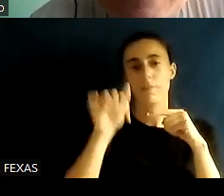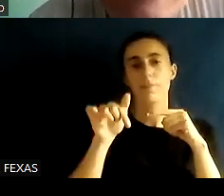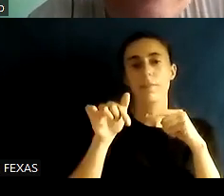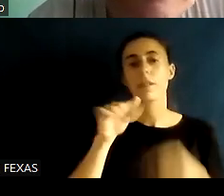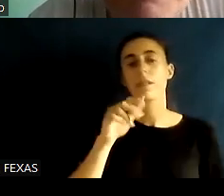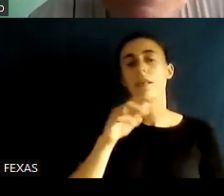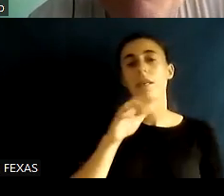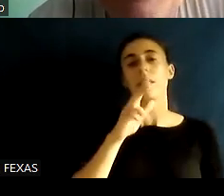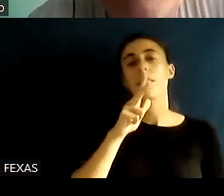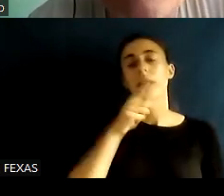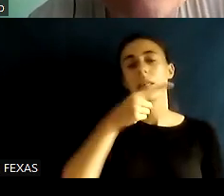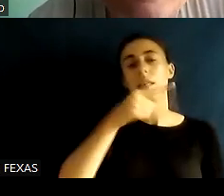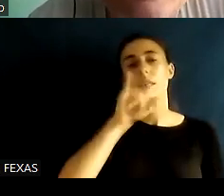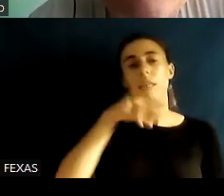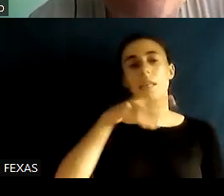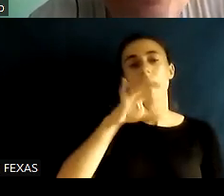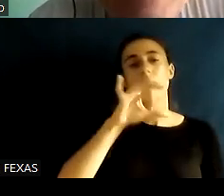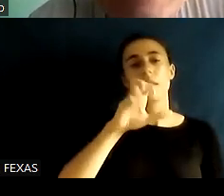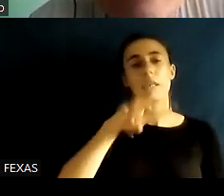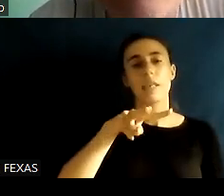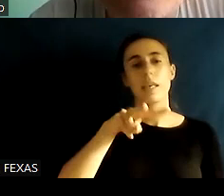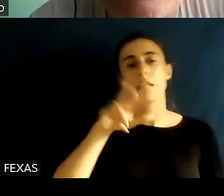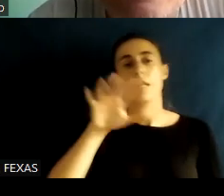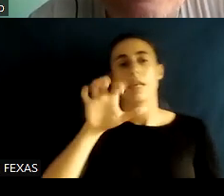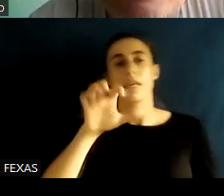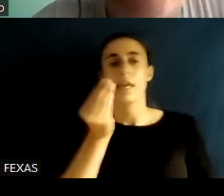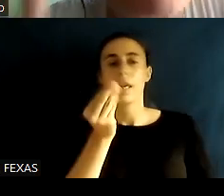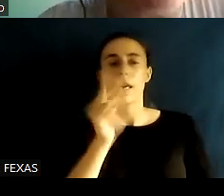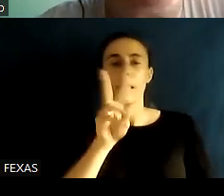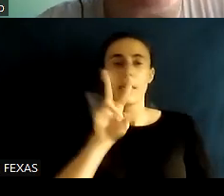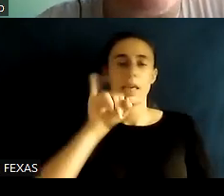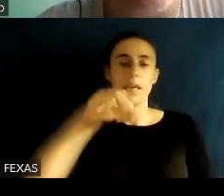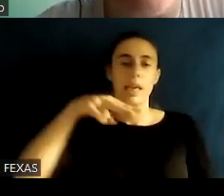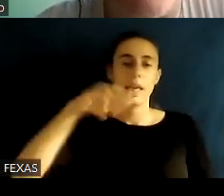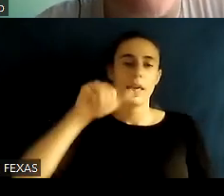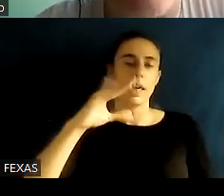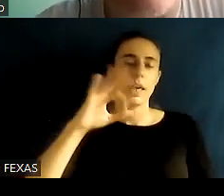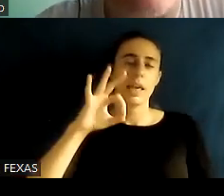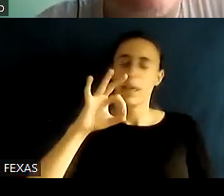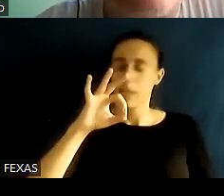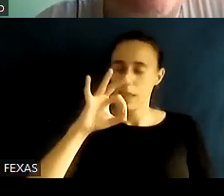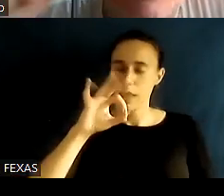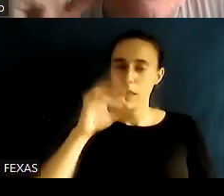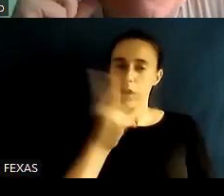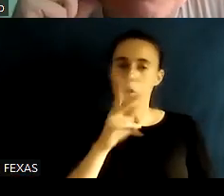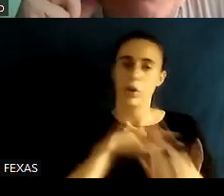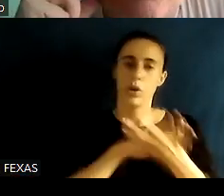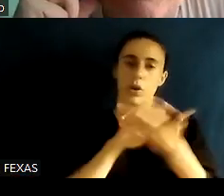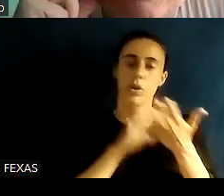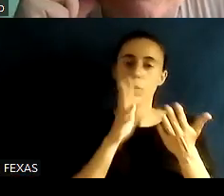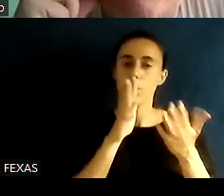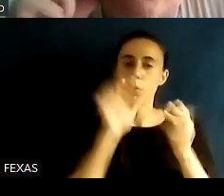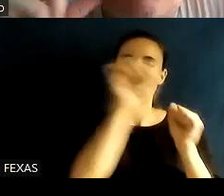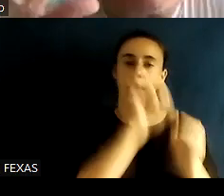y equinacia. También pensar que el ginseng y la equinacia, sobre todo la equinacia, actúan más sobre la inmunidad. Yo como